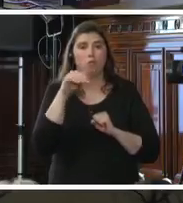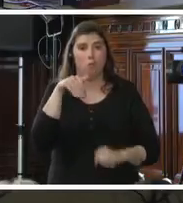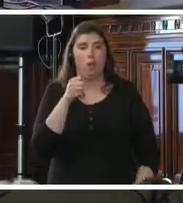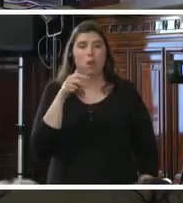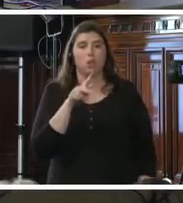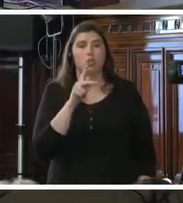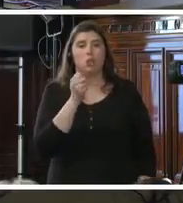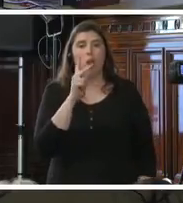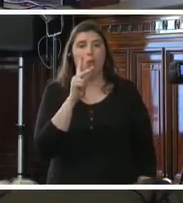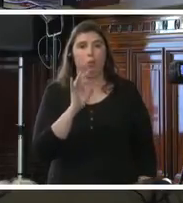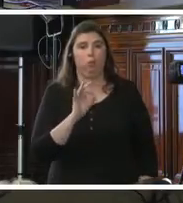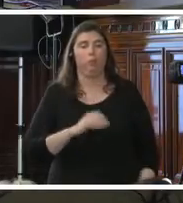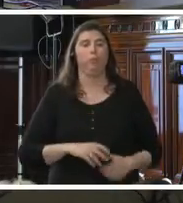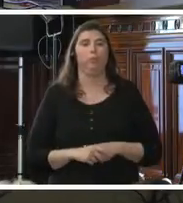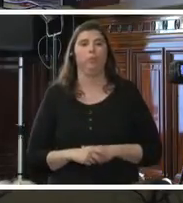Machado.